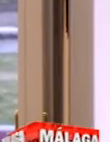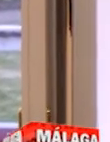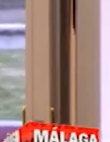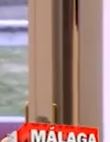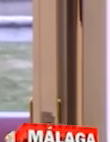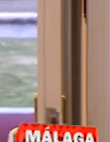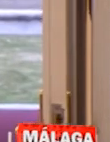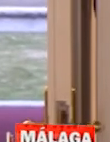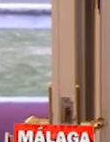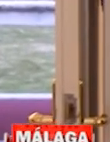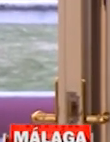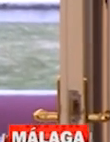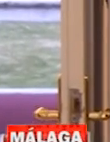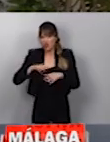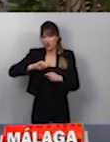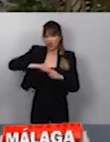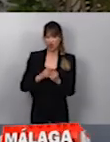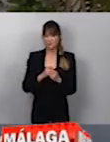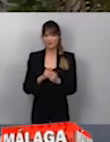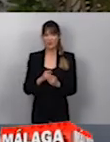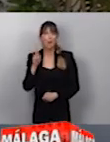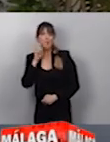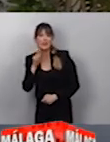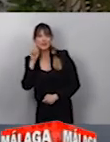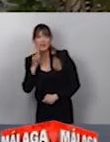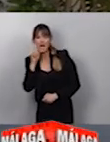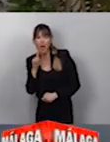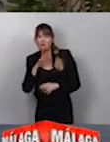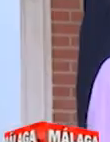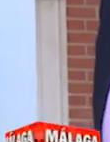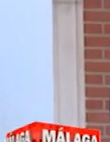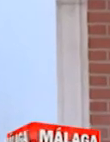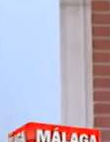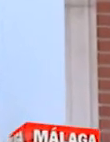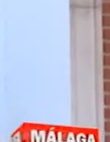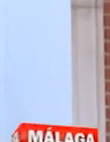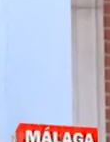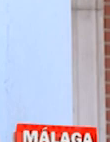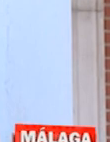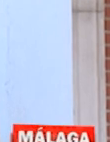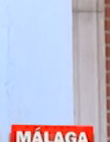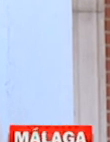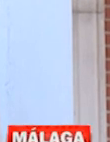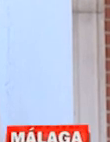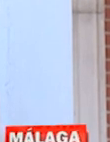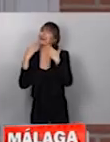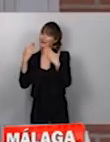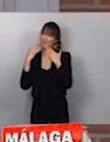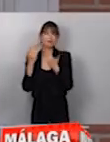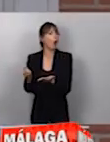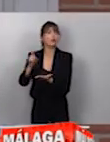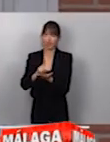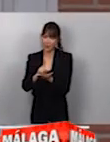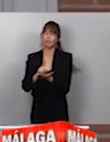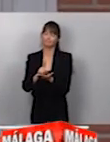El presidente del Gobierno, Pedro Sánchez, ha anunciado desde el Palacio de la Moncloa que continuará al frente del Ejecutivo. Quiero